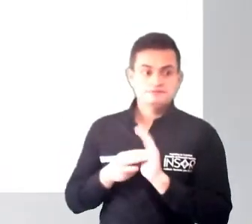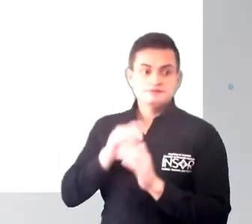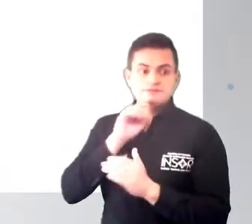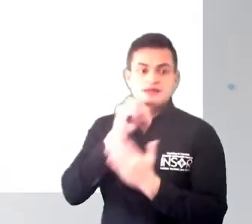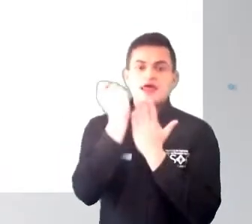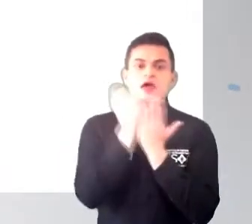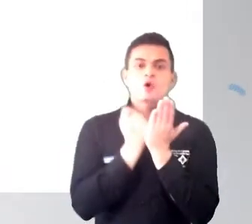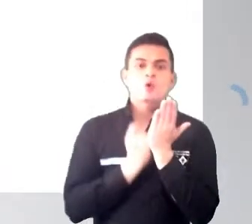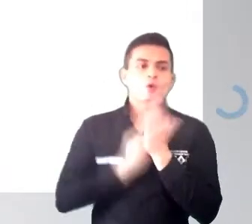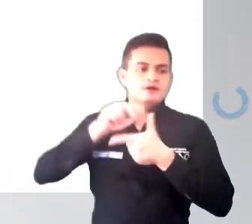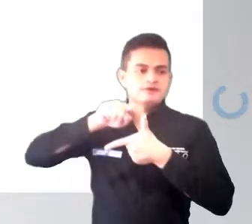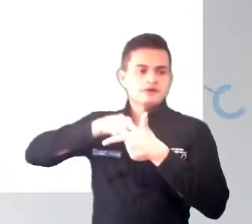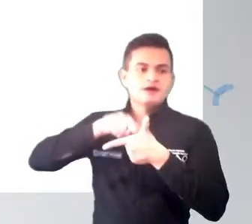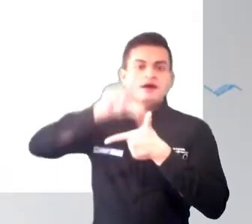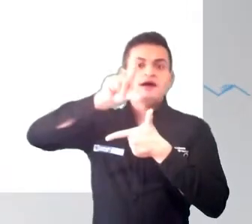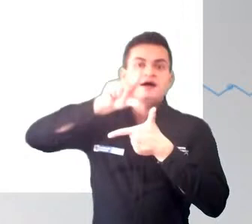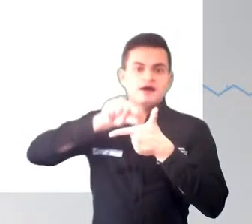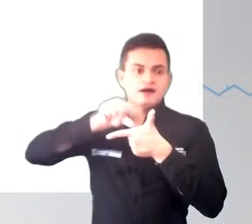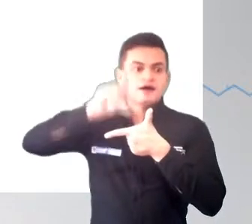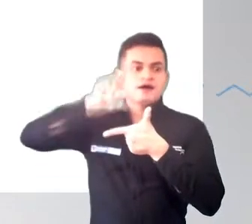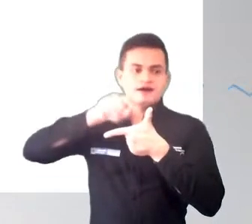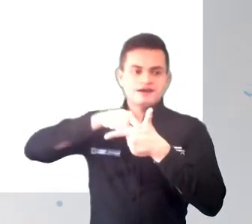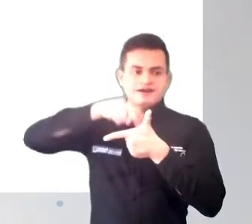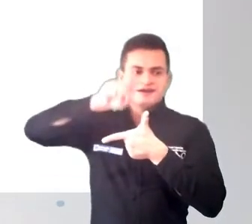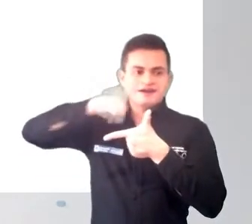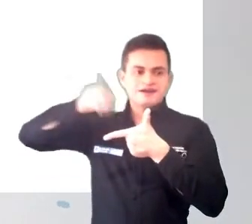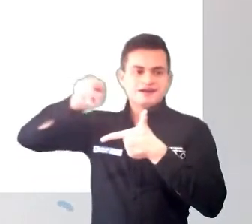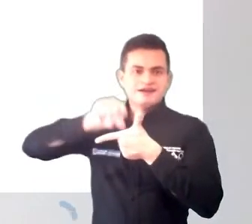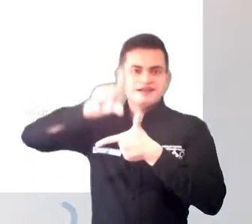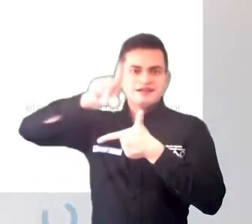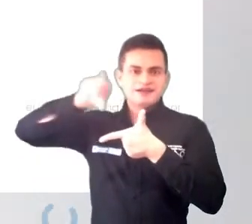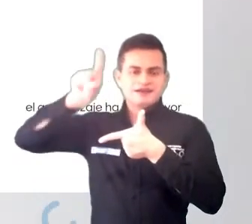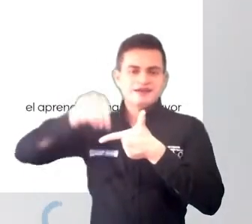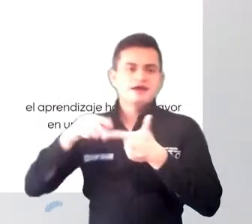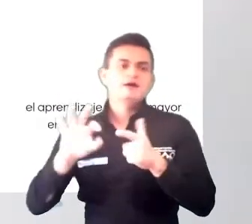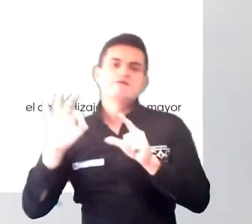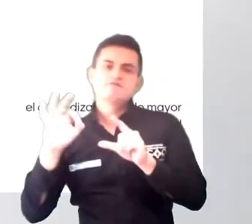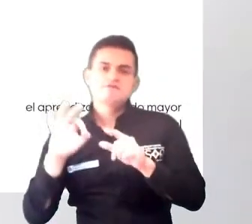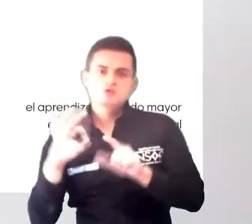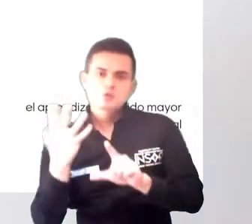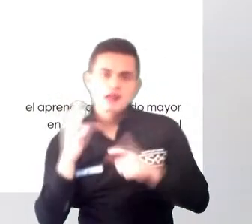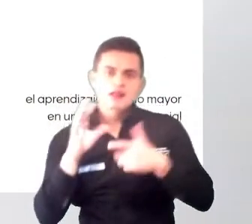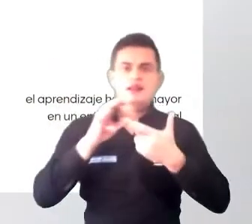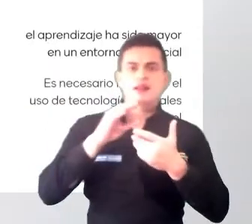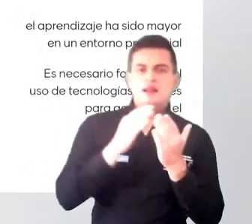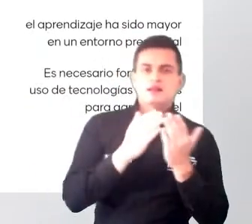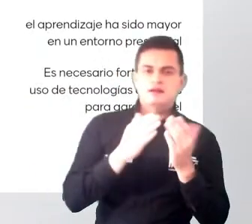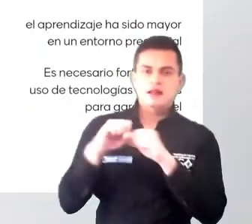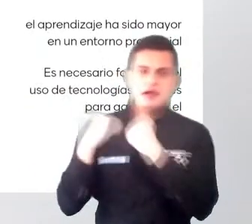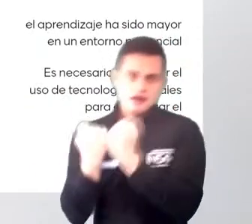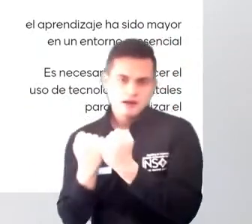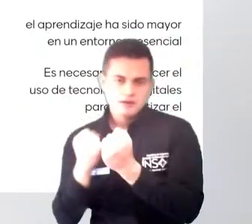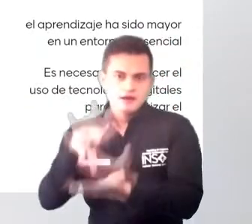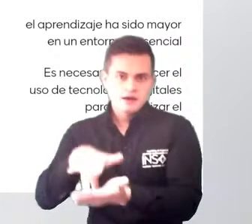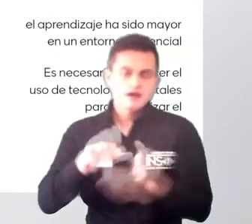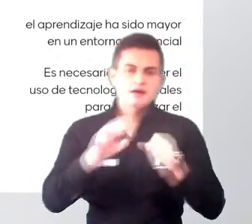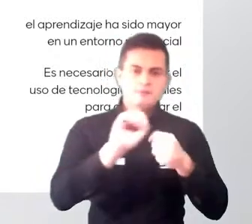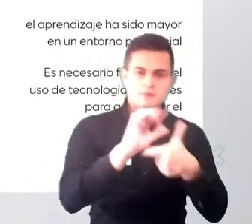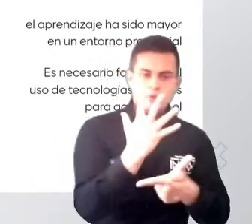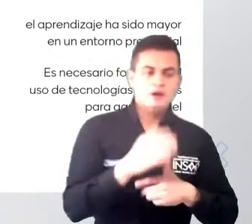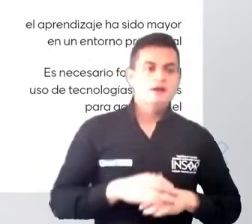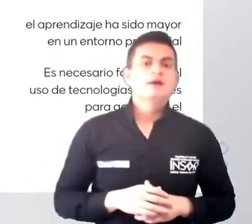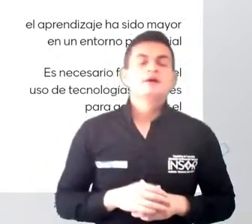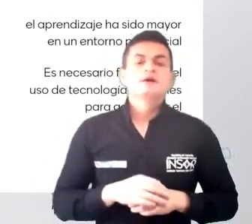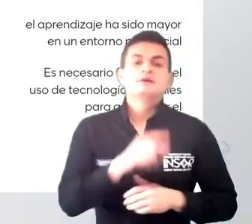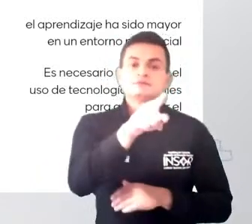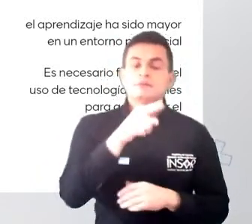va balanceando bastante bien los dos entornos. Tenemos respuestas predominantemente a